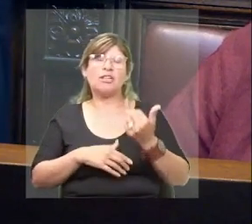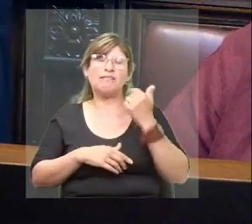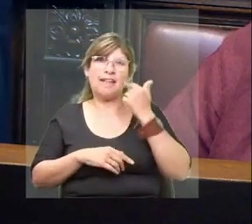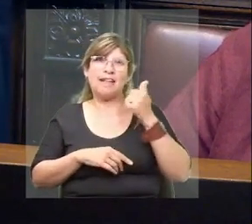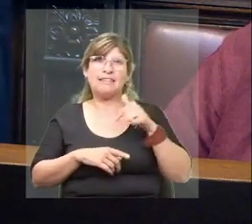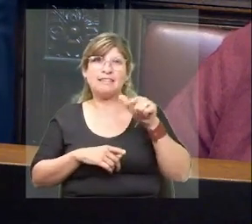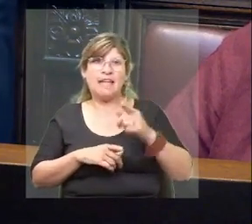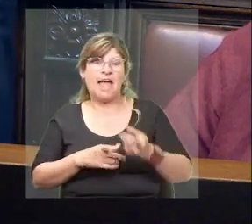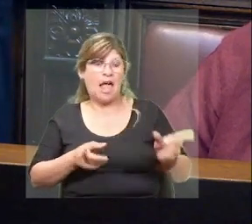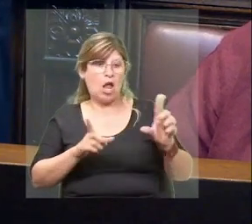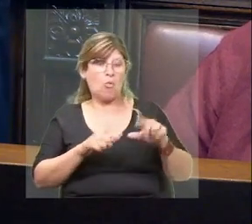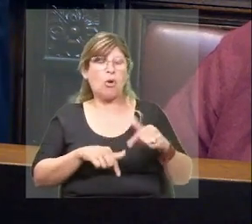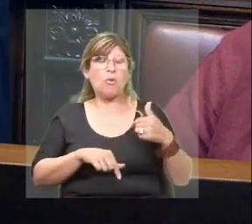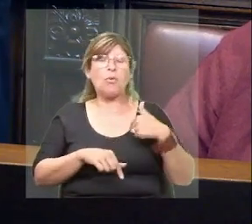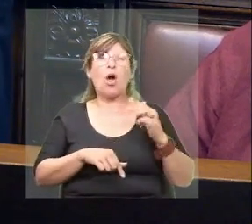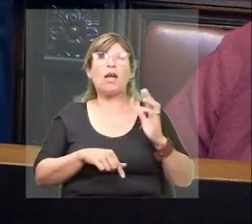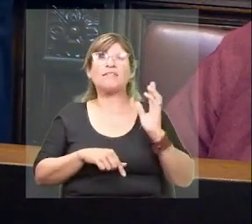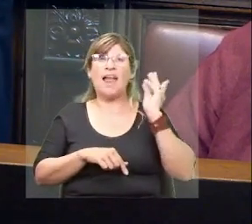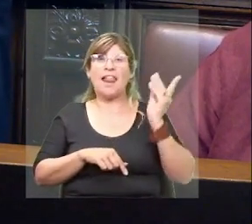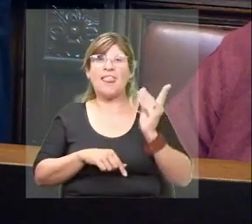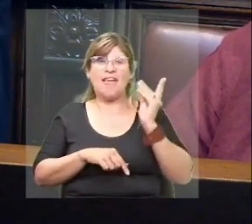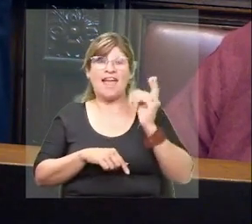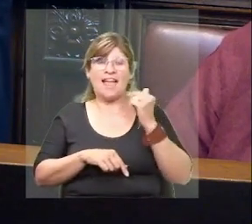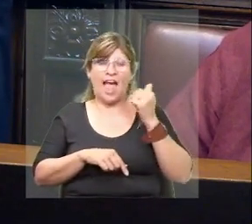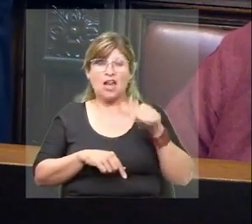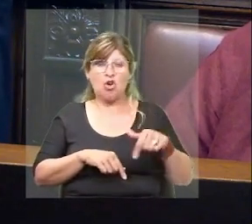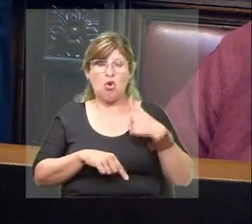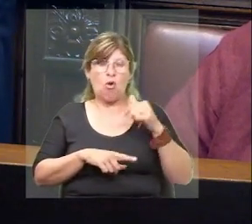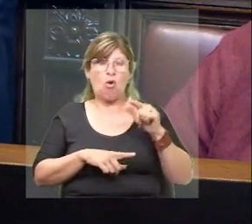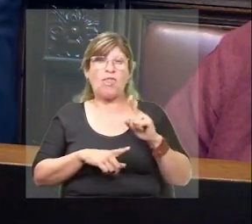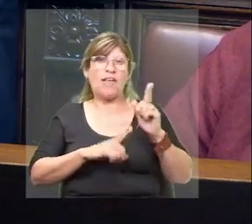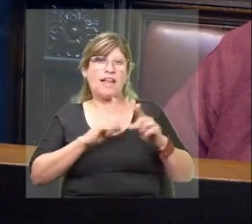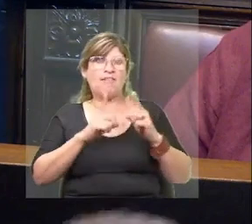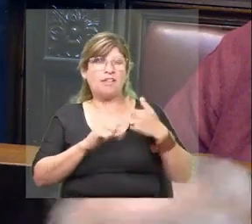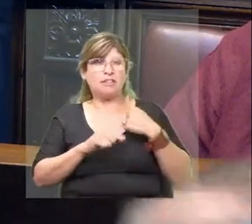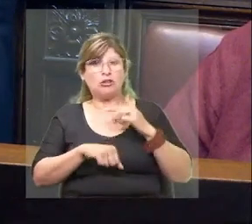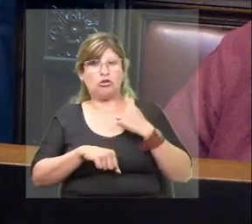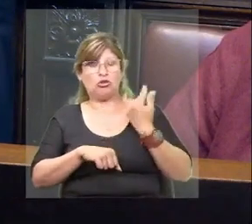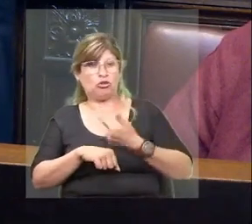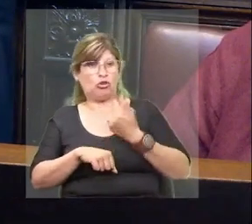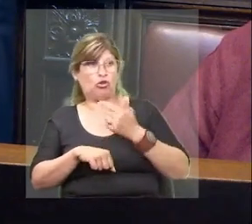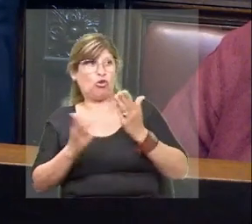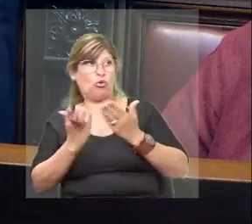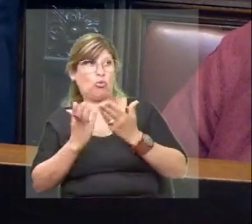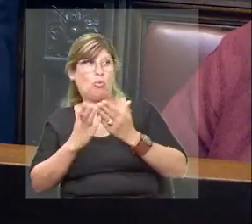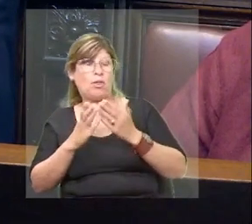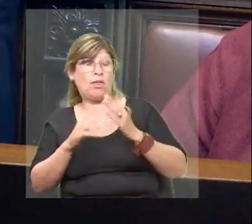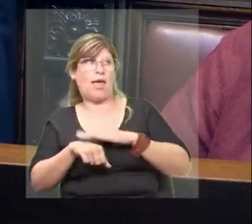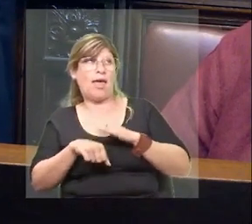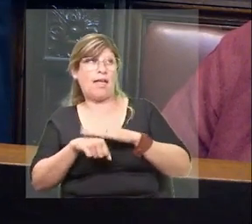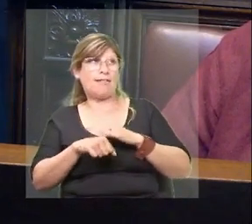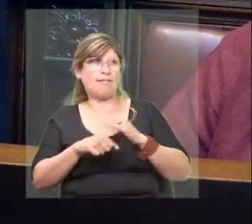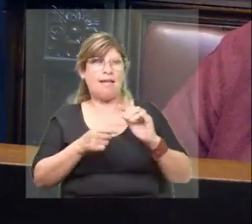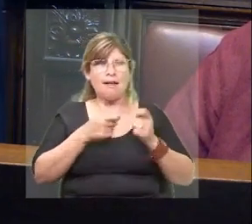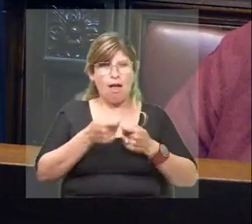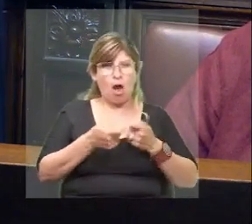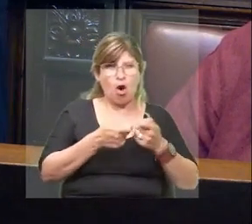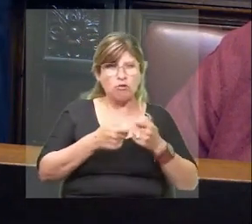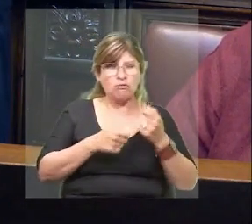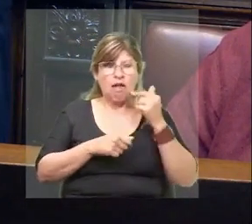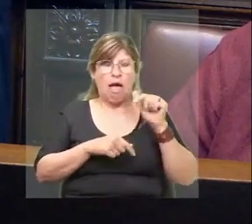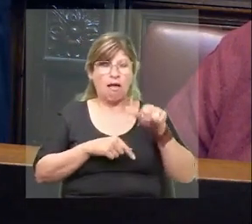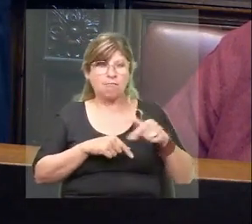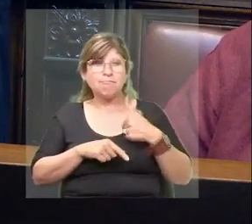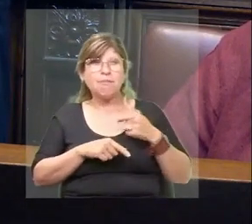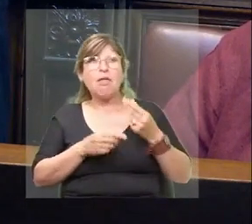ser decano de la facultad, nos tocó la tarea de ir a negociar con él en qué espacios de la facultad